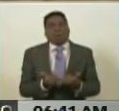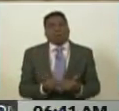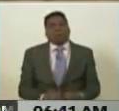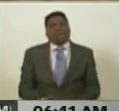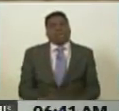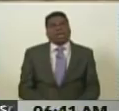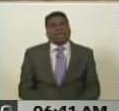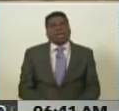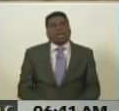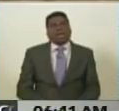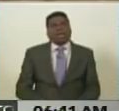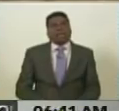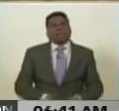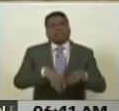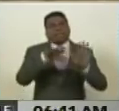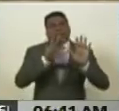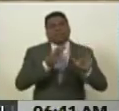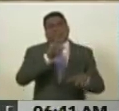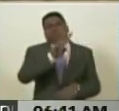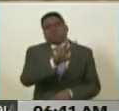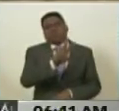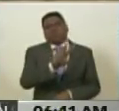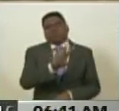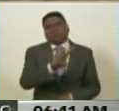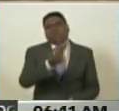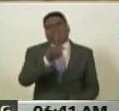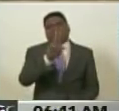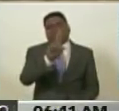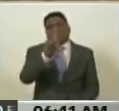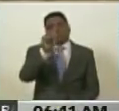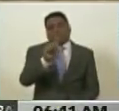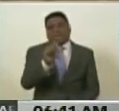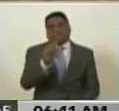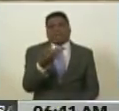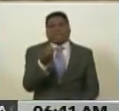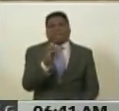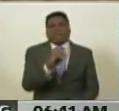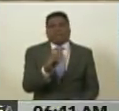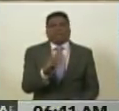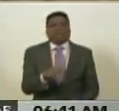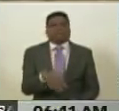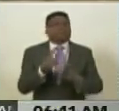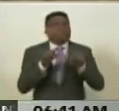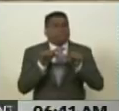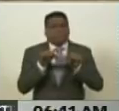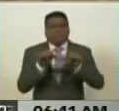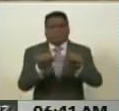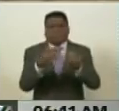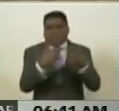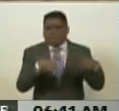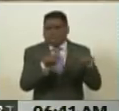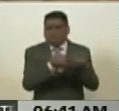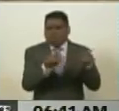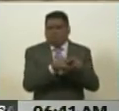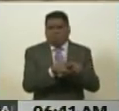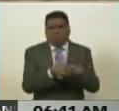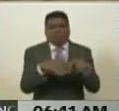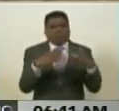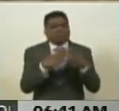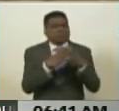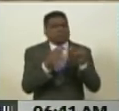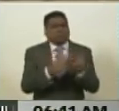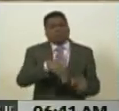tenemos 12 unidades tributarias como Cesta Ticket Socialista. Eso se mantienen 12 unidades tributarias también, pero recuerden ustedes que la